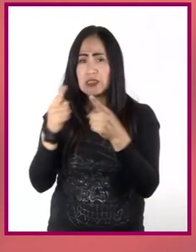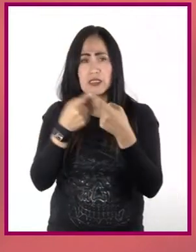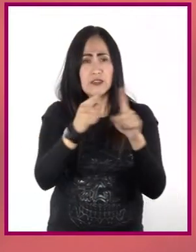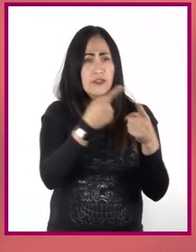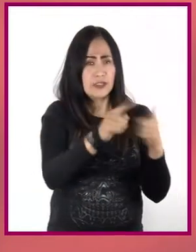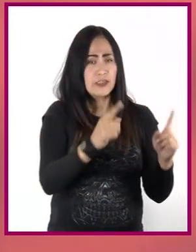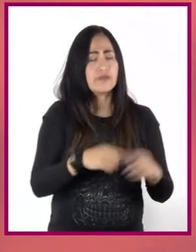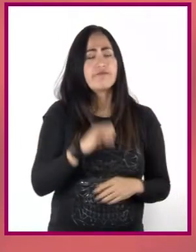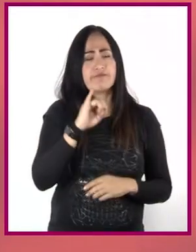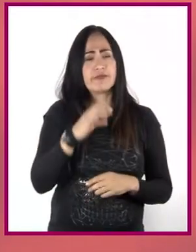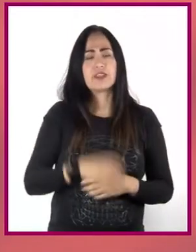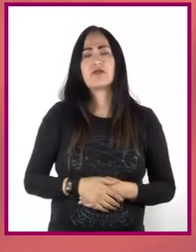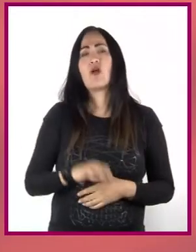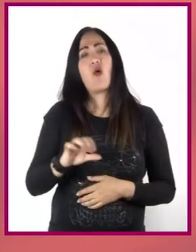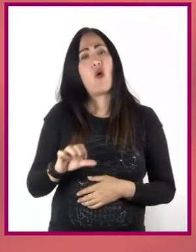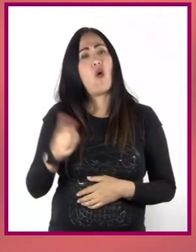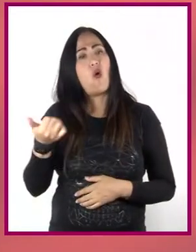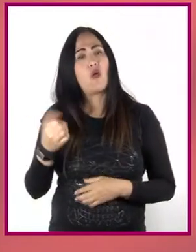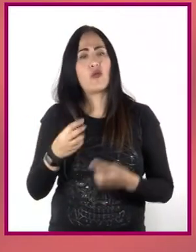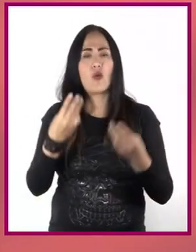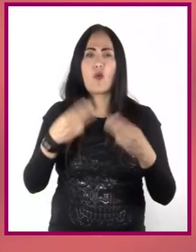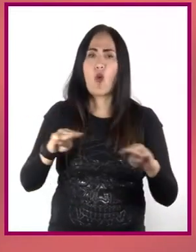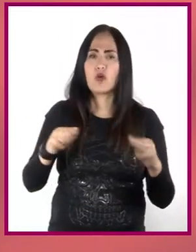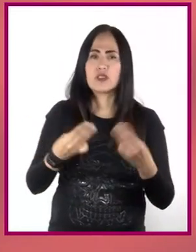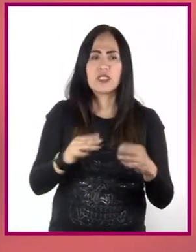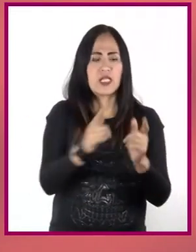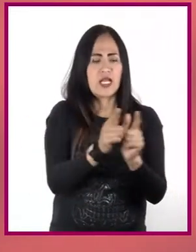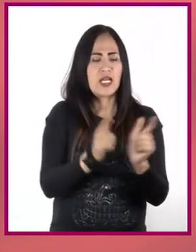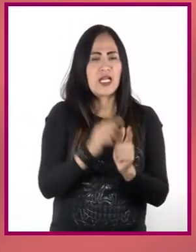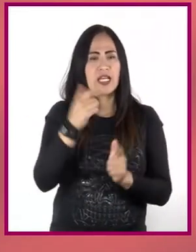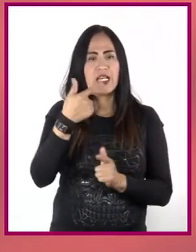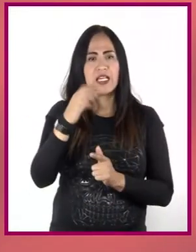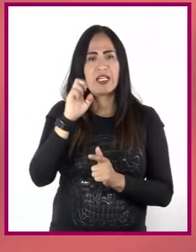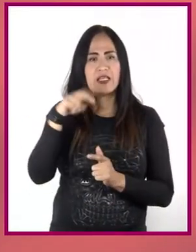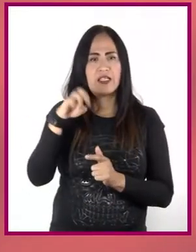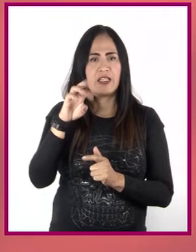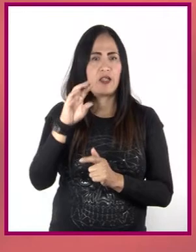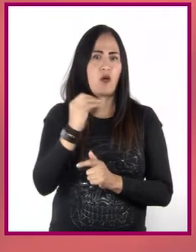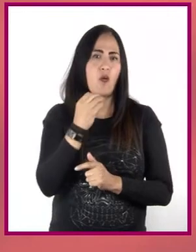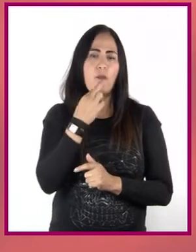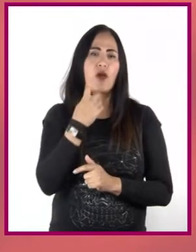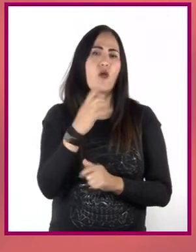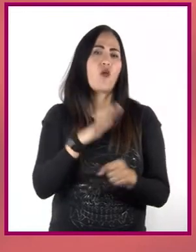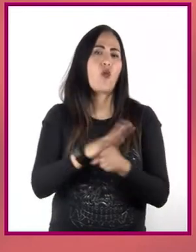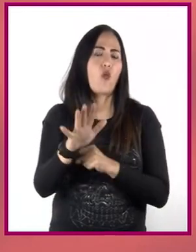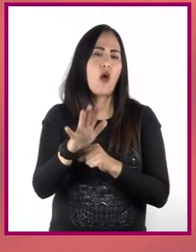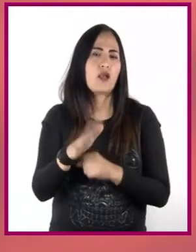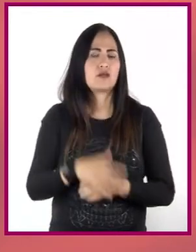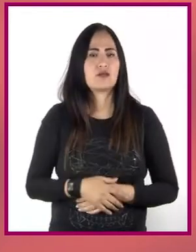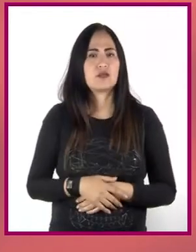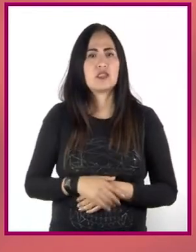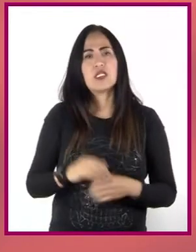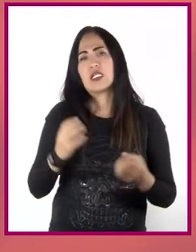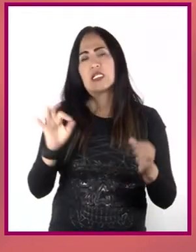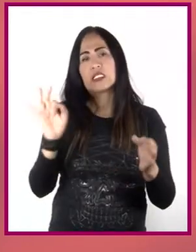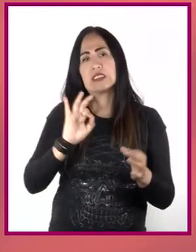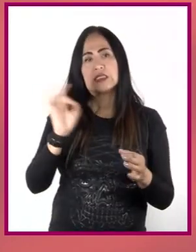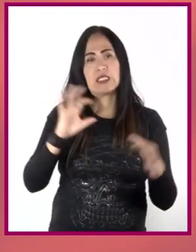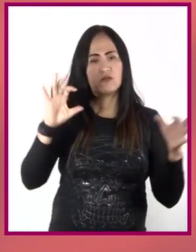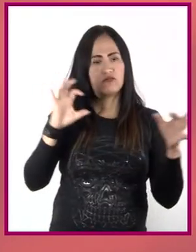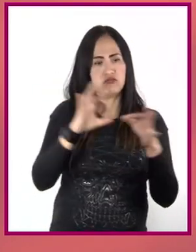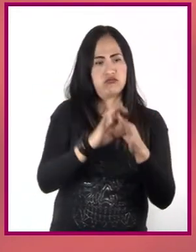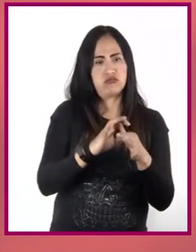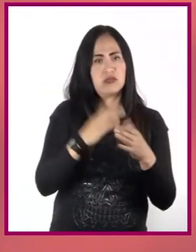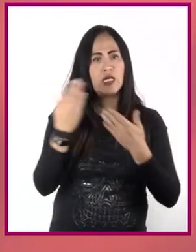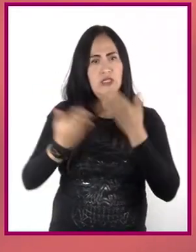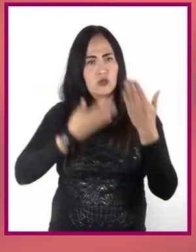Música. ¿Qué género es mejor? También un tema polémico. Además, si la vinculamos con el estudio o la salud,